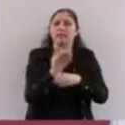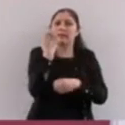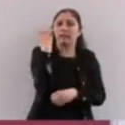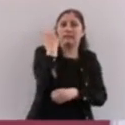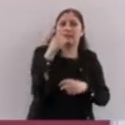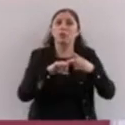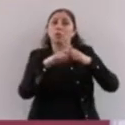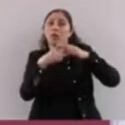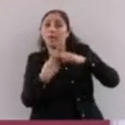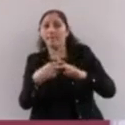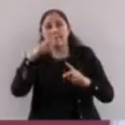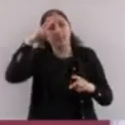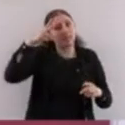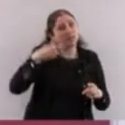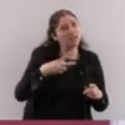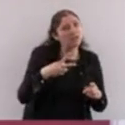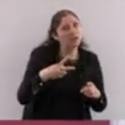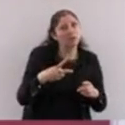porque